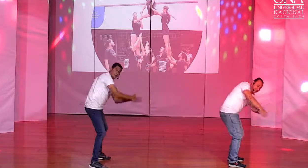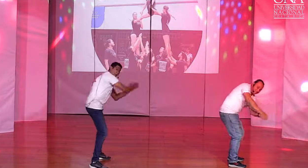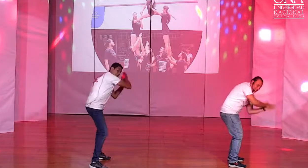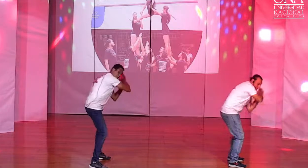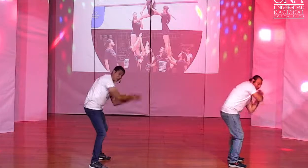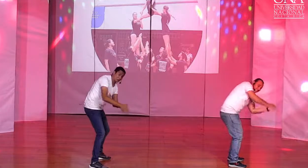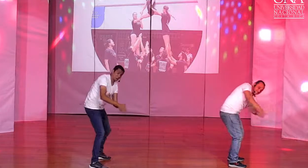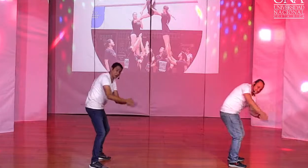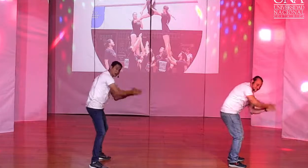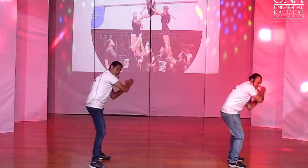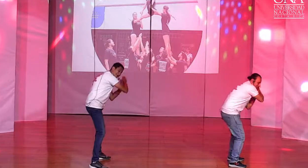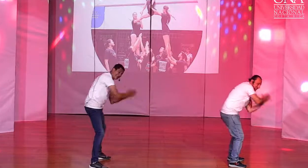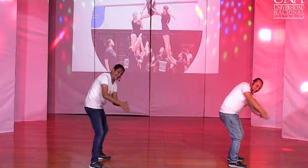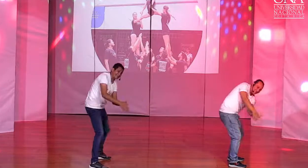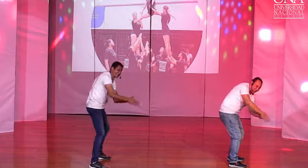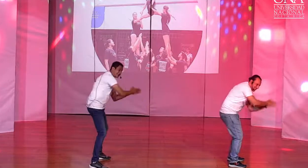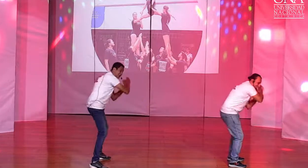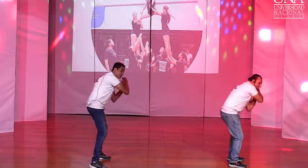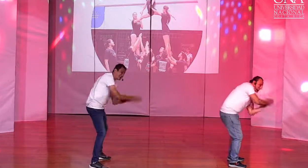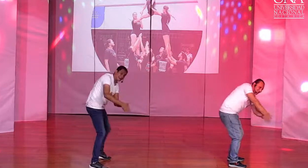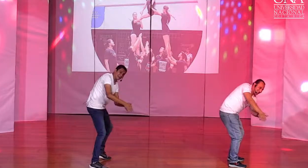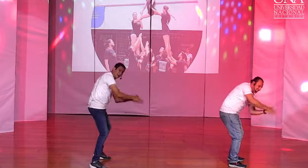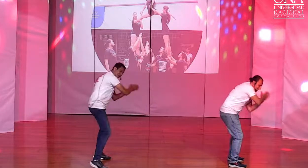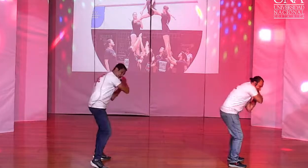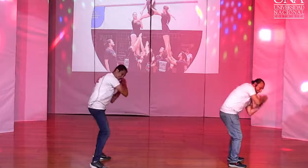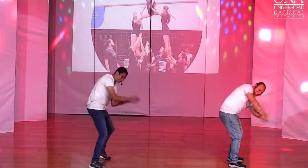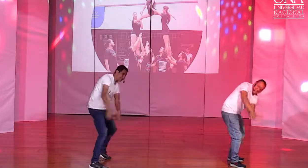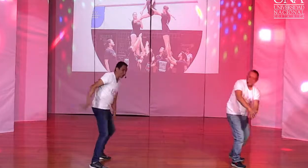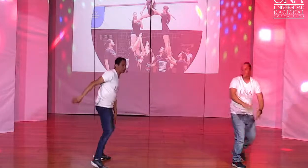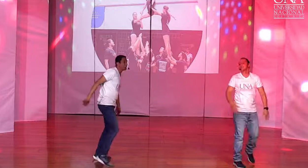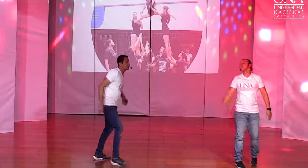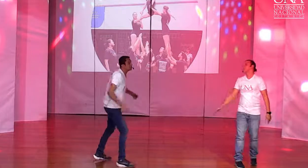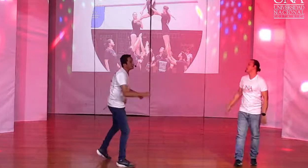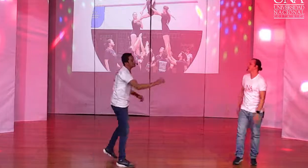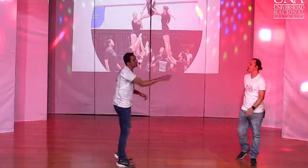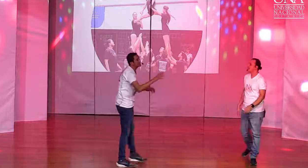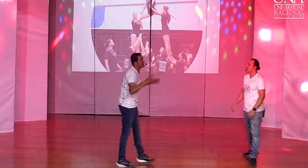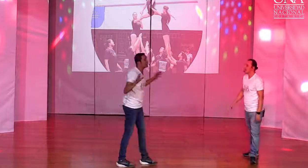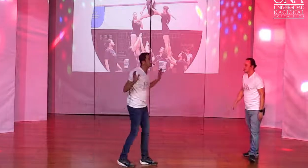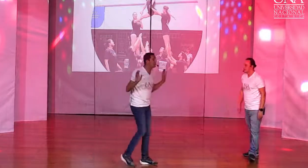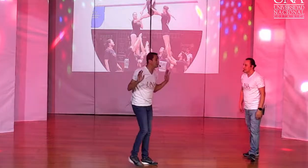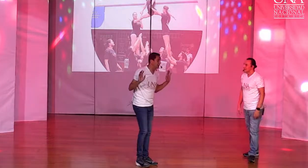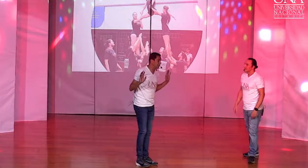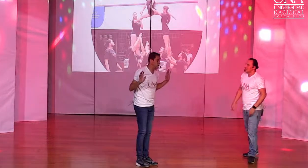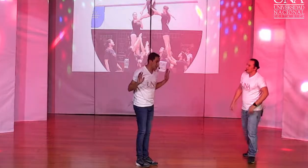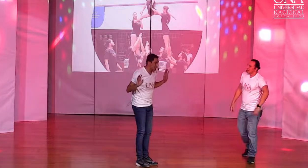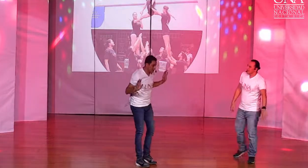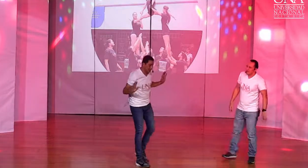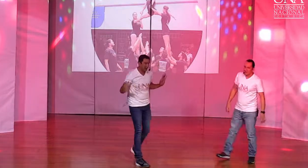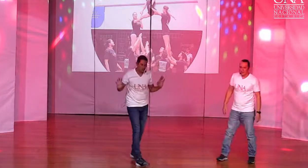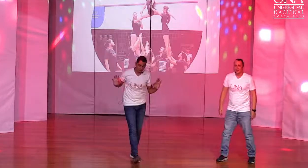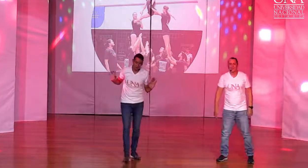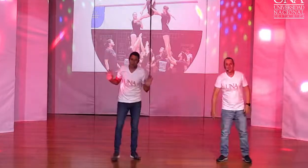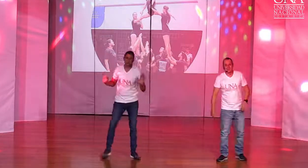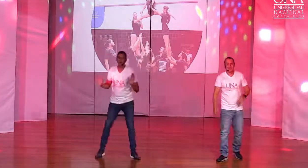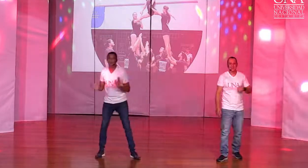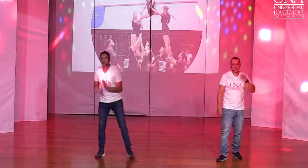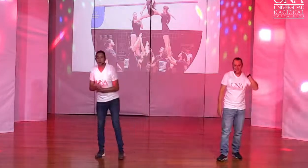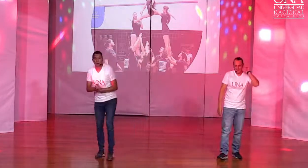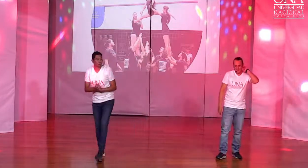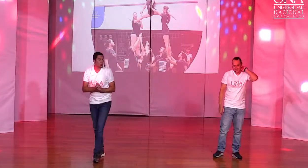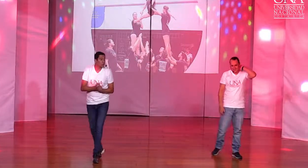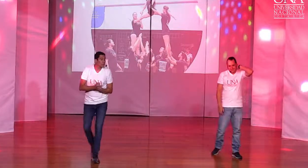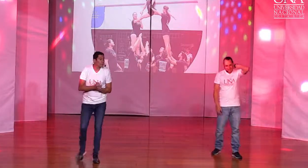Uno, dos, tres, cuatro, cinco. Ustedes nos avisan si hay algún comentario o algo ahí, ¿verdad? Ok, tienen